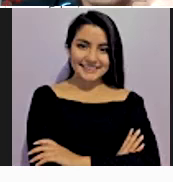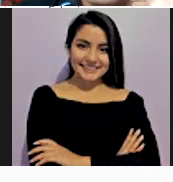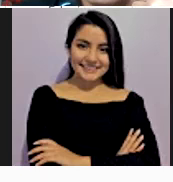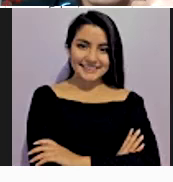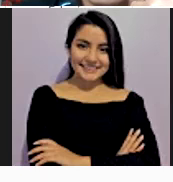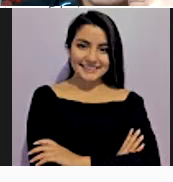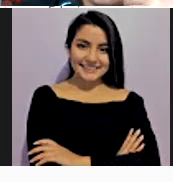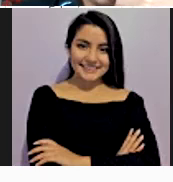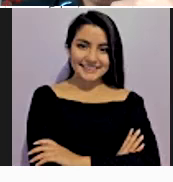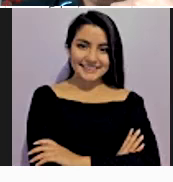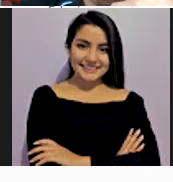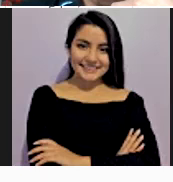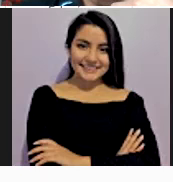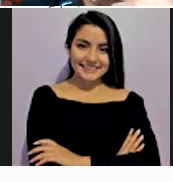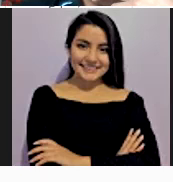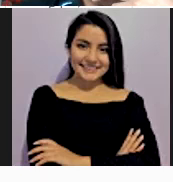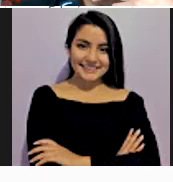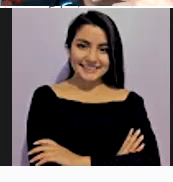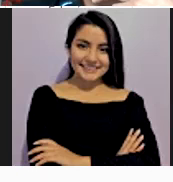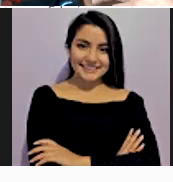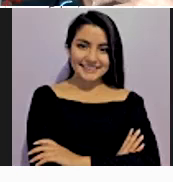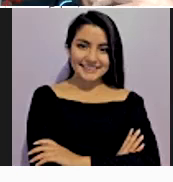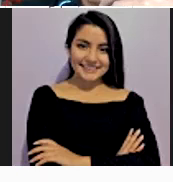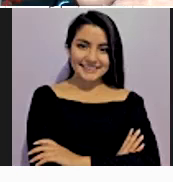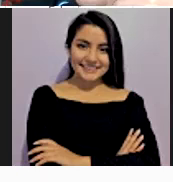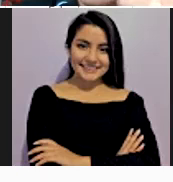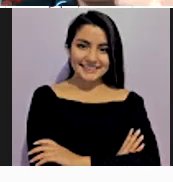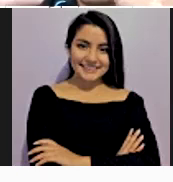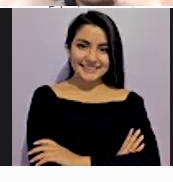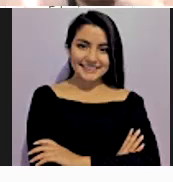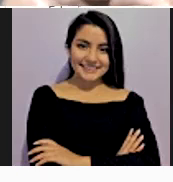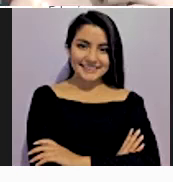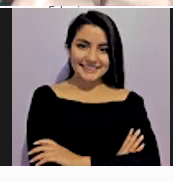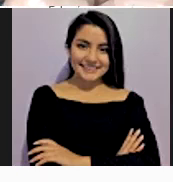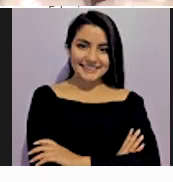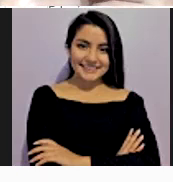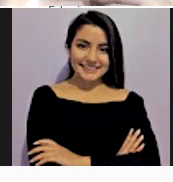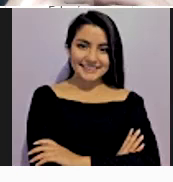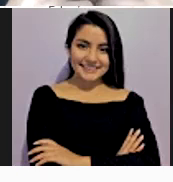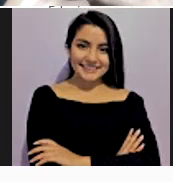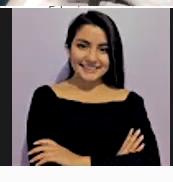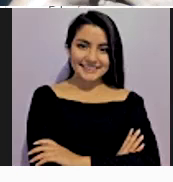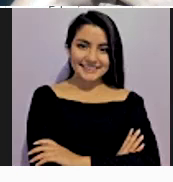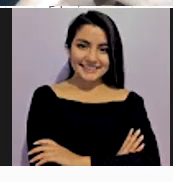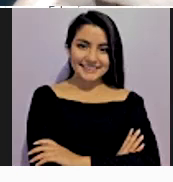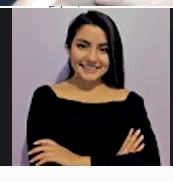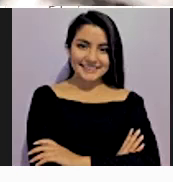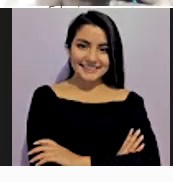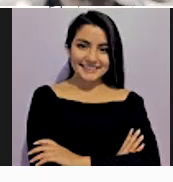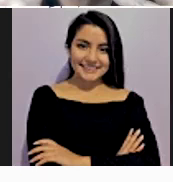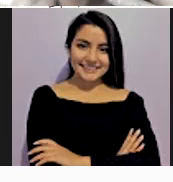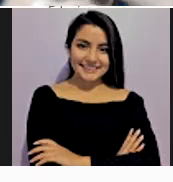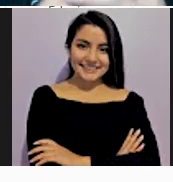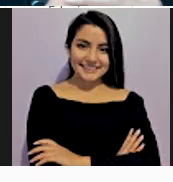acuerdo qué tan grande es el Usted, y le hago una área pregunta, para ¿usted aplicar el método. para el estudio de un